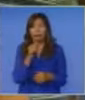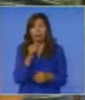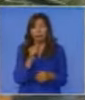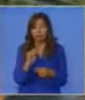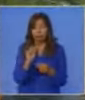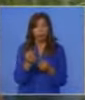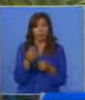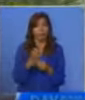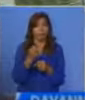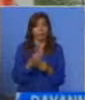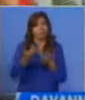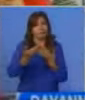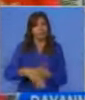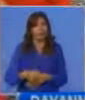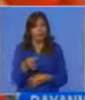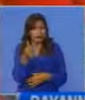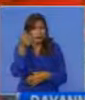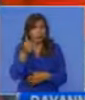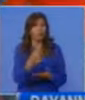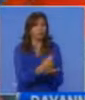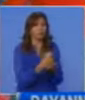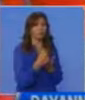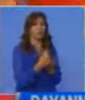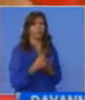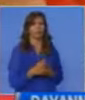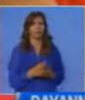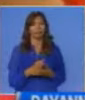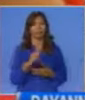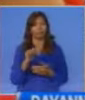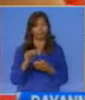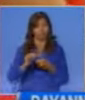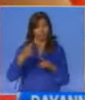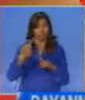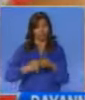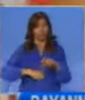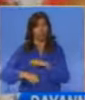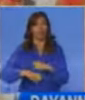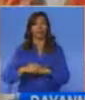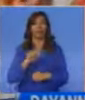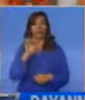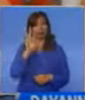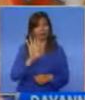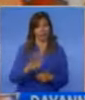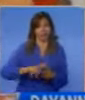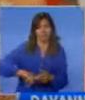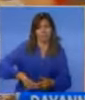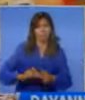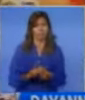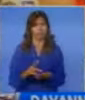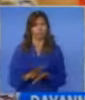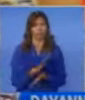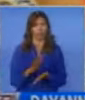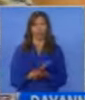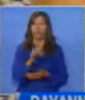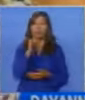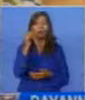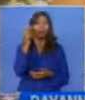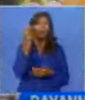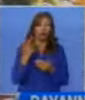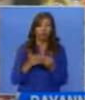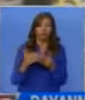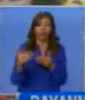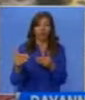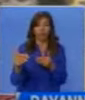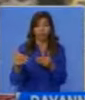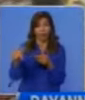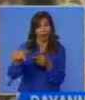Mientras más se acerca el 5 de mayo, la desesperación de los padres de familia aumenta. Pues a menos de 10 días de que inicien las clases, muchos